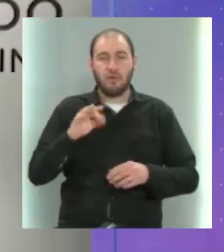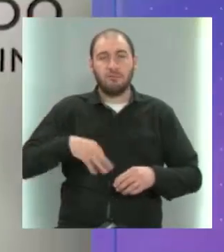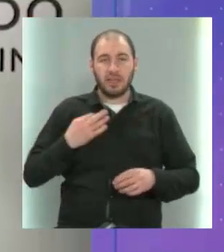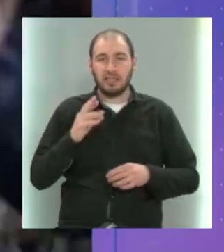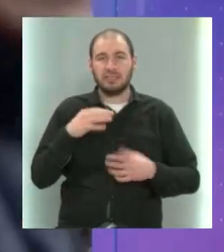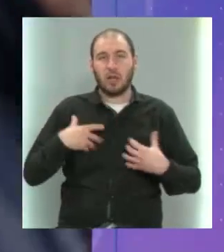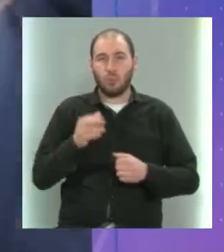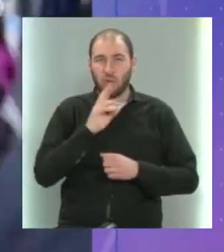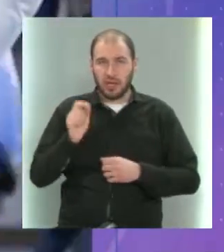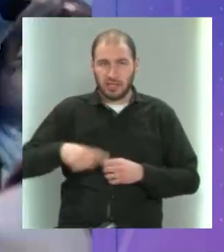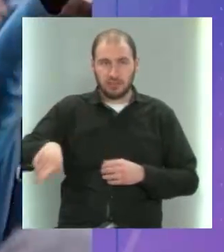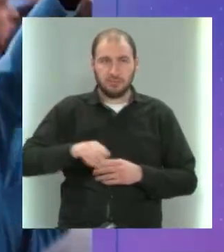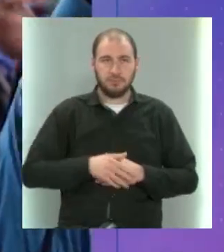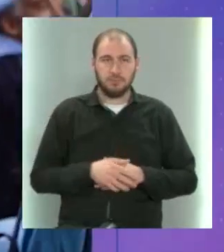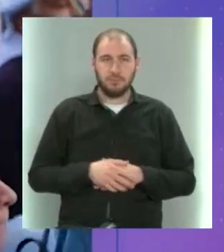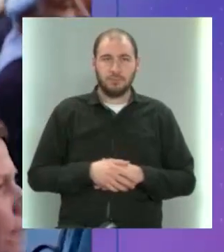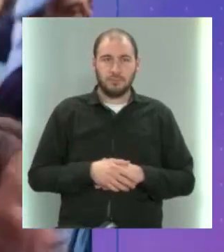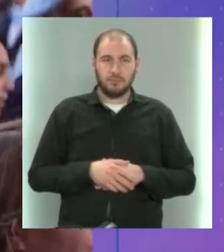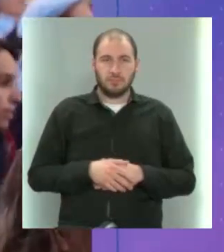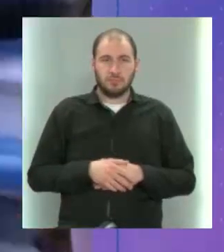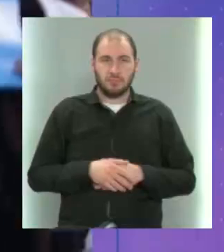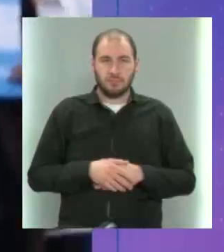salud de las mujeres.